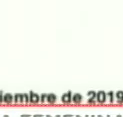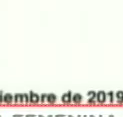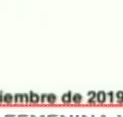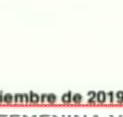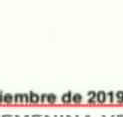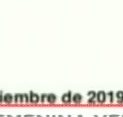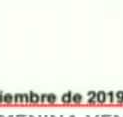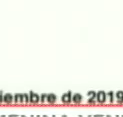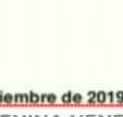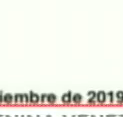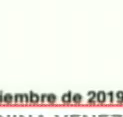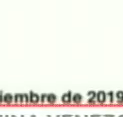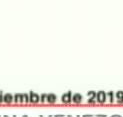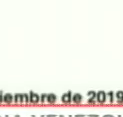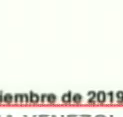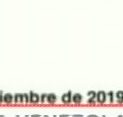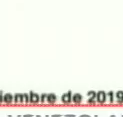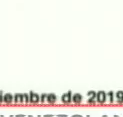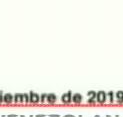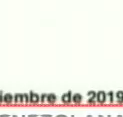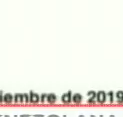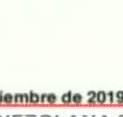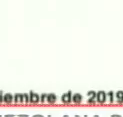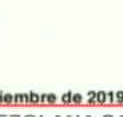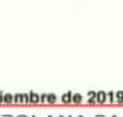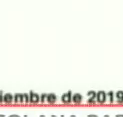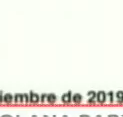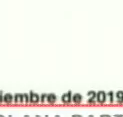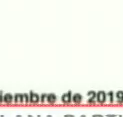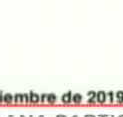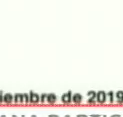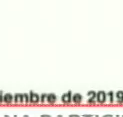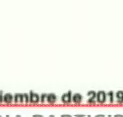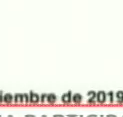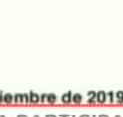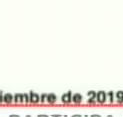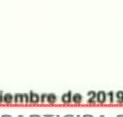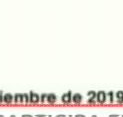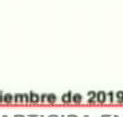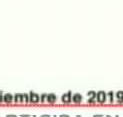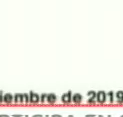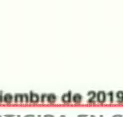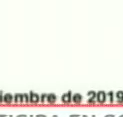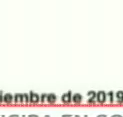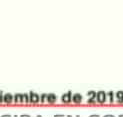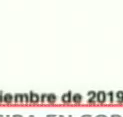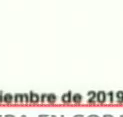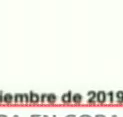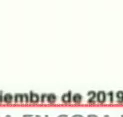la institucionalidad democrática y ante todo la soberanía del pueblo venezolano. Caracas,